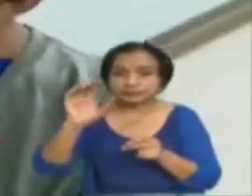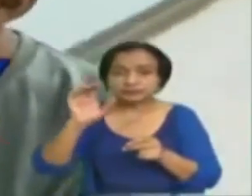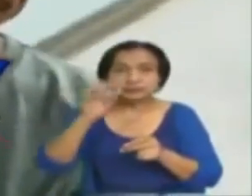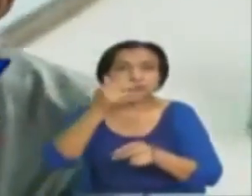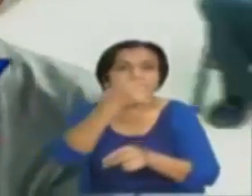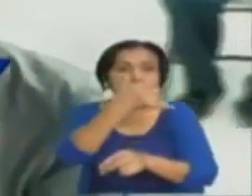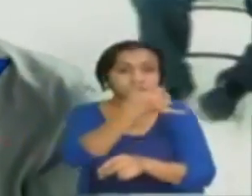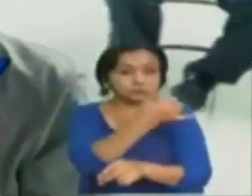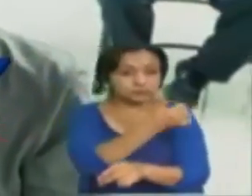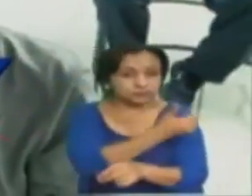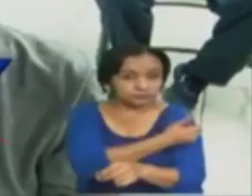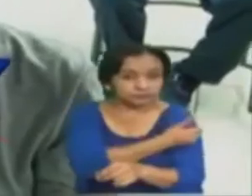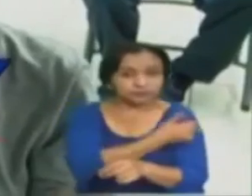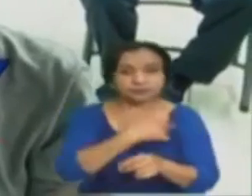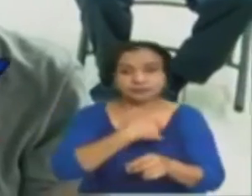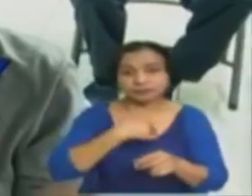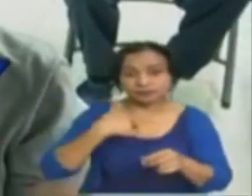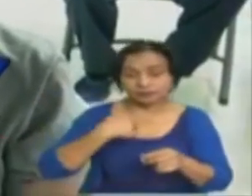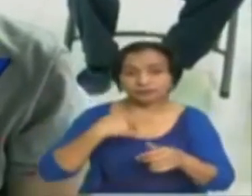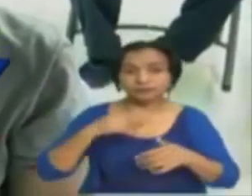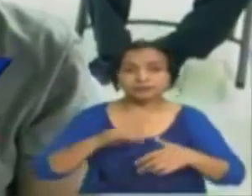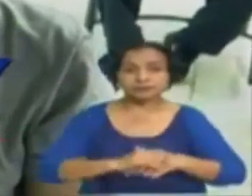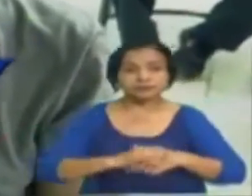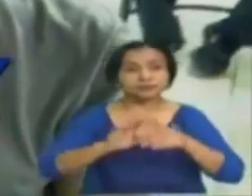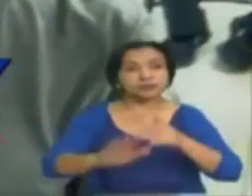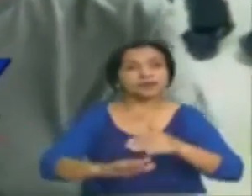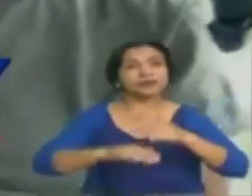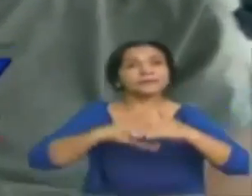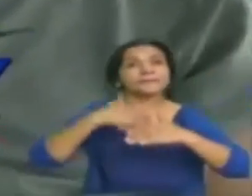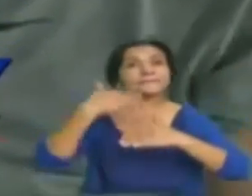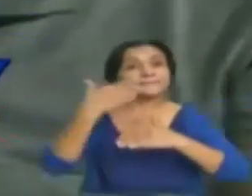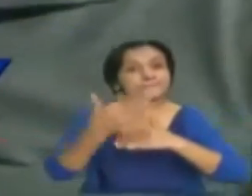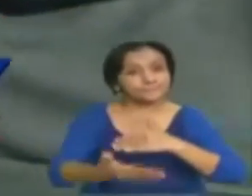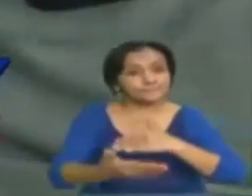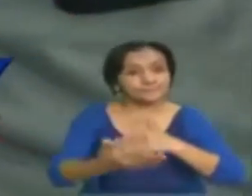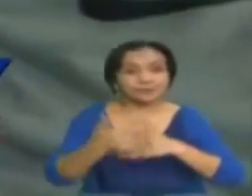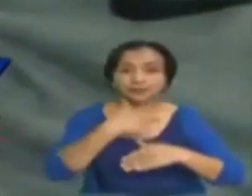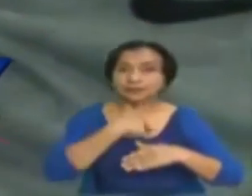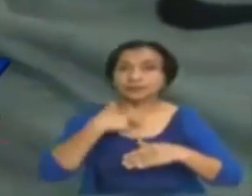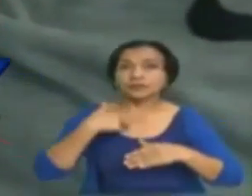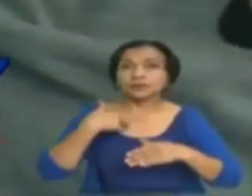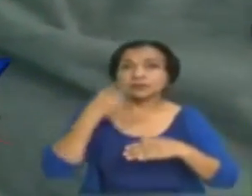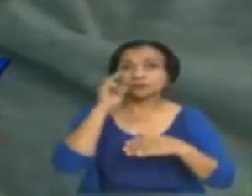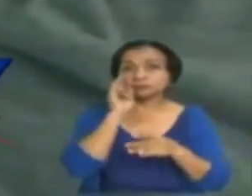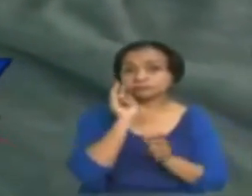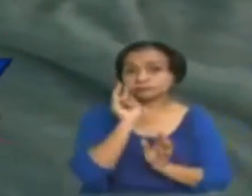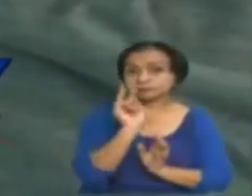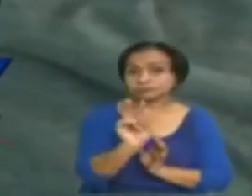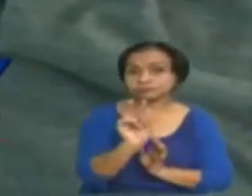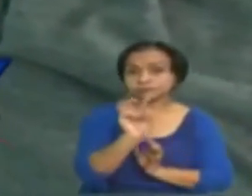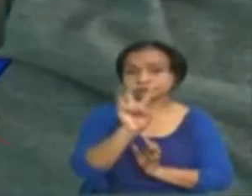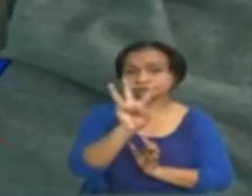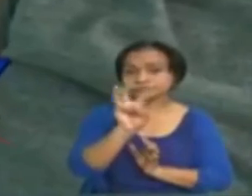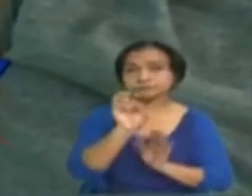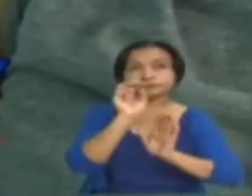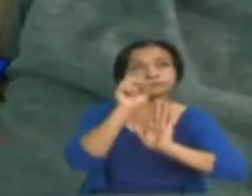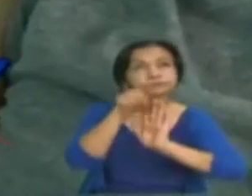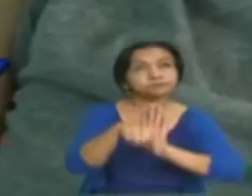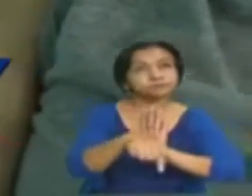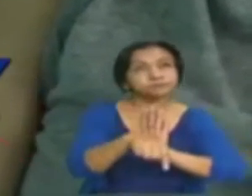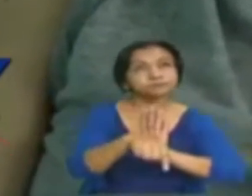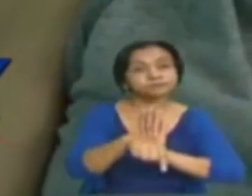las 8, Masaya. Nindirí, Centro de Salud Enrique Cisne, 8 de la mañana, primeros y